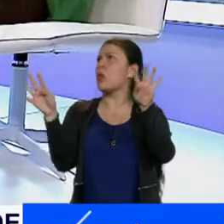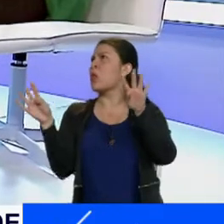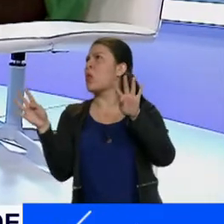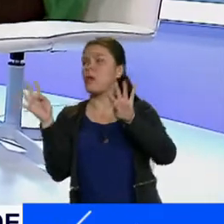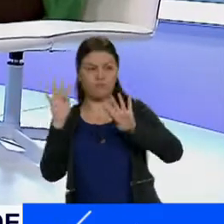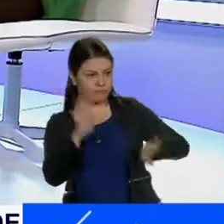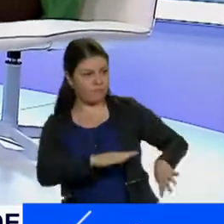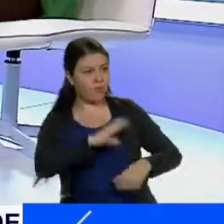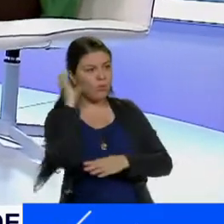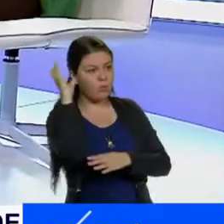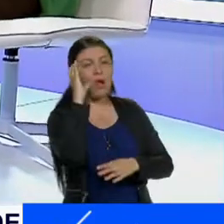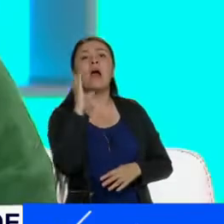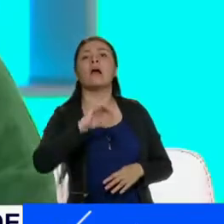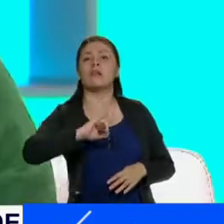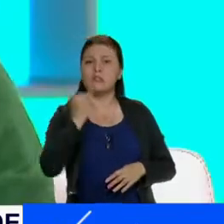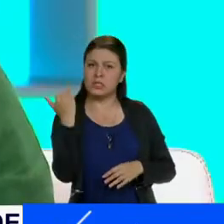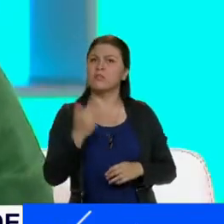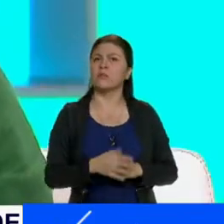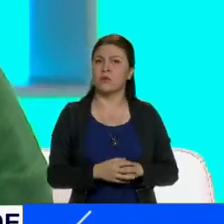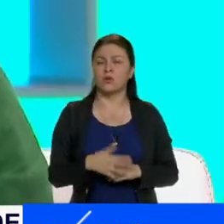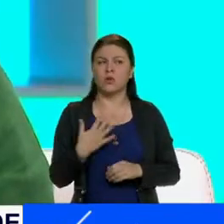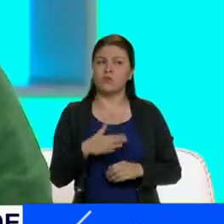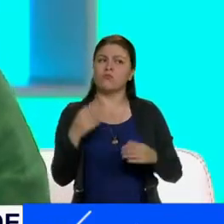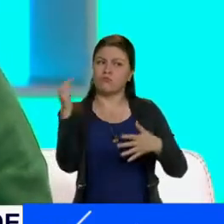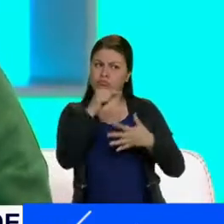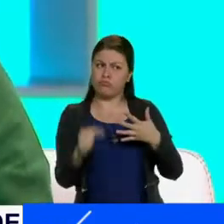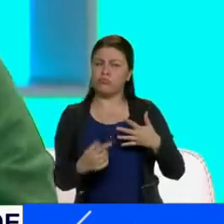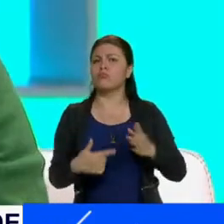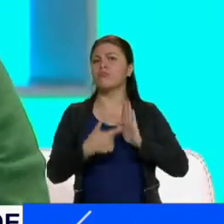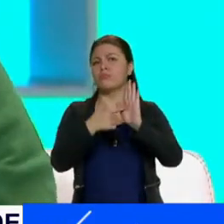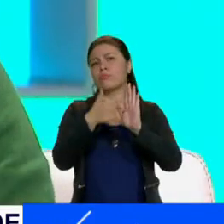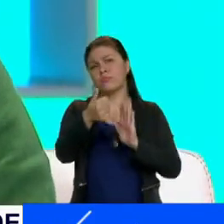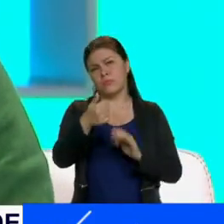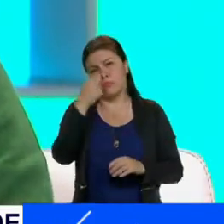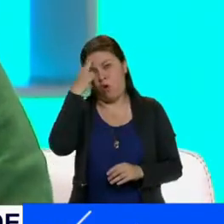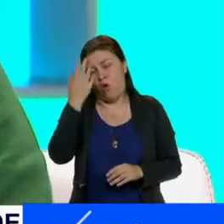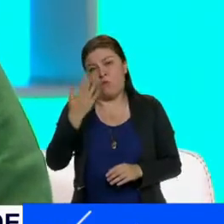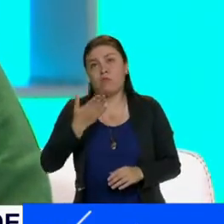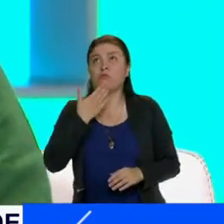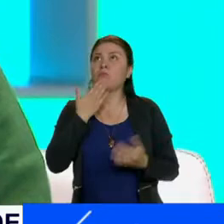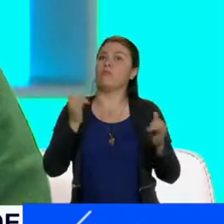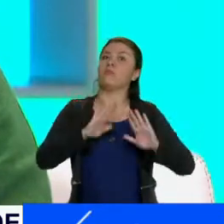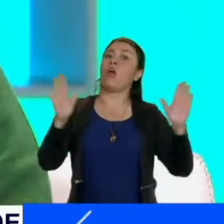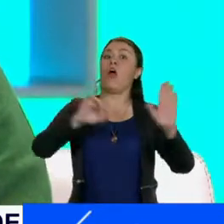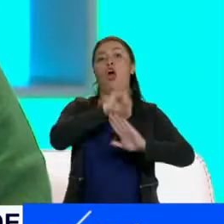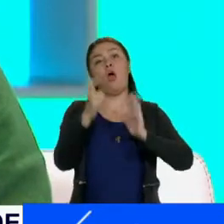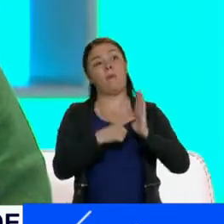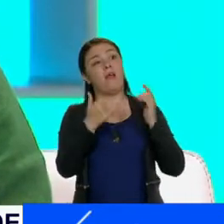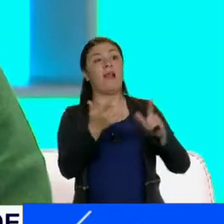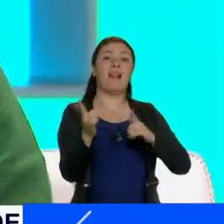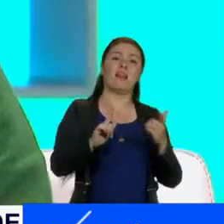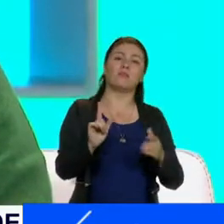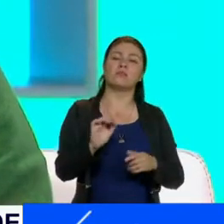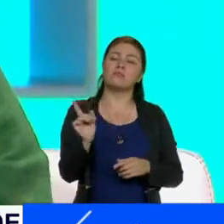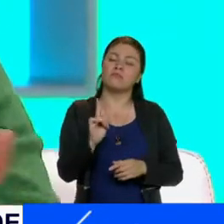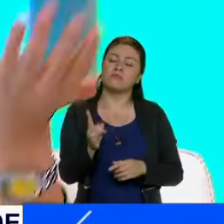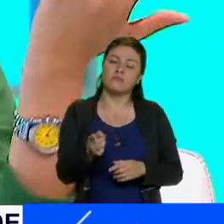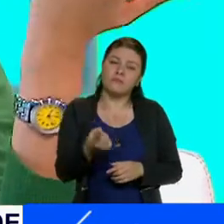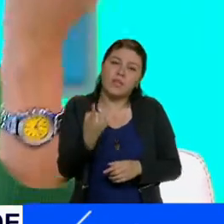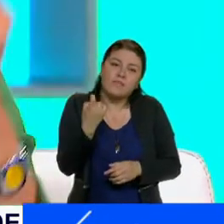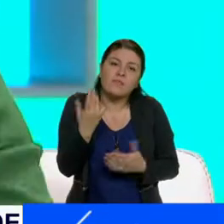Creo que tiene cosas muy interesantes que mostrar, pero evidentemente pues lo que pasó con Mocoa